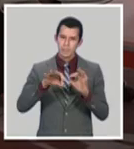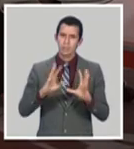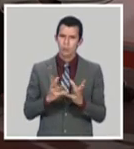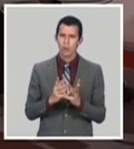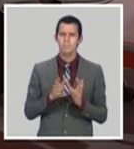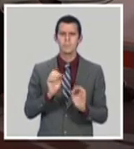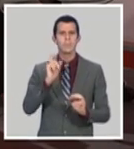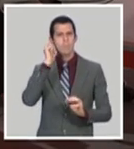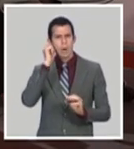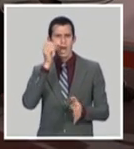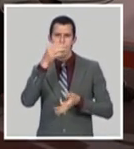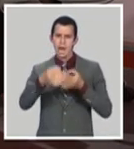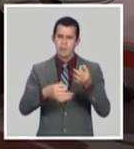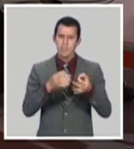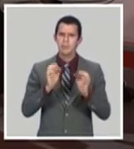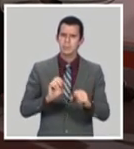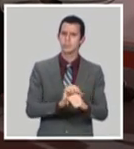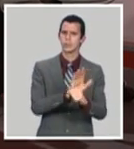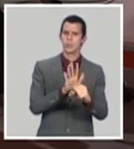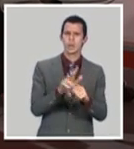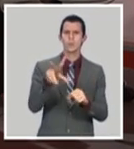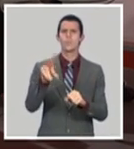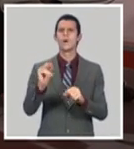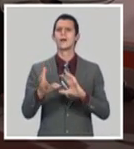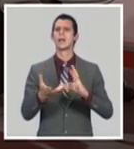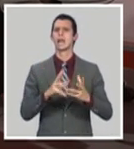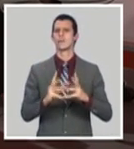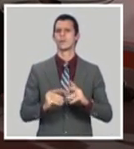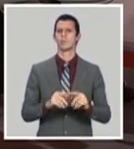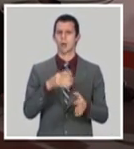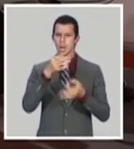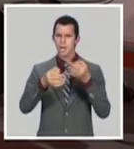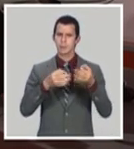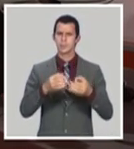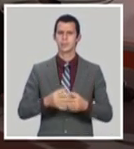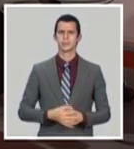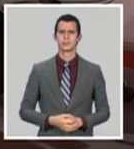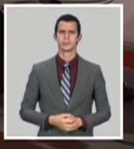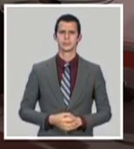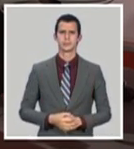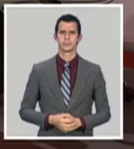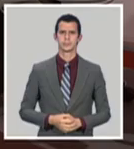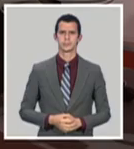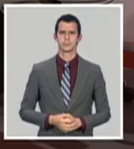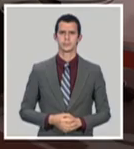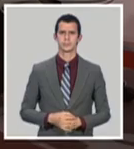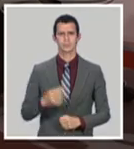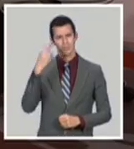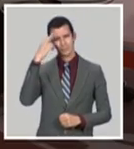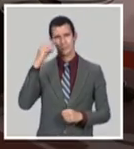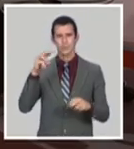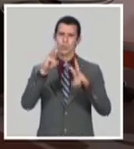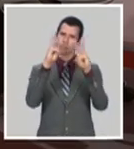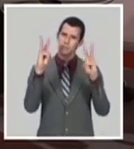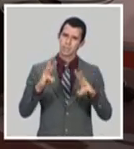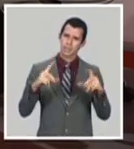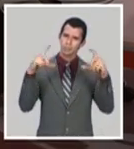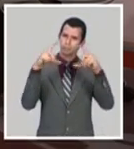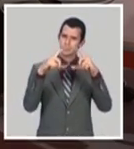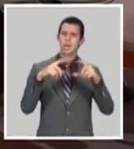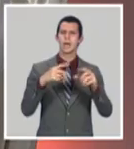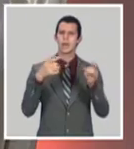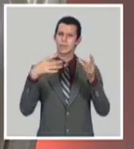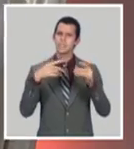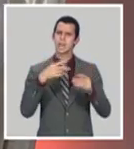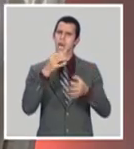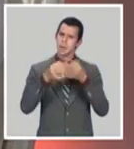cepas. Lo leía en estos días buscando. 22 de enero fuera. En Cuba Debate lo veía, buscaba cuando se